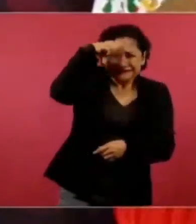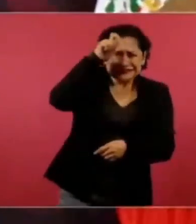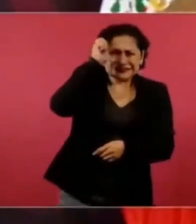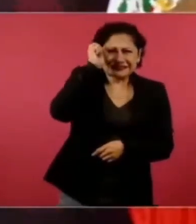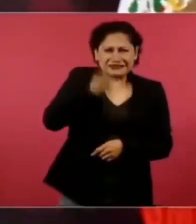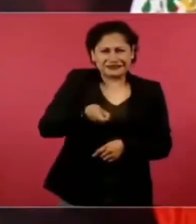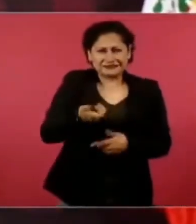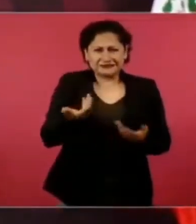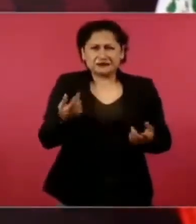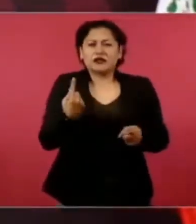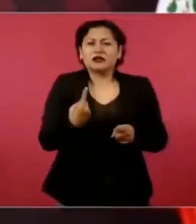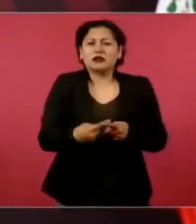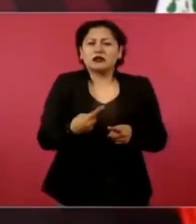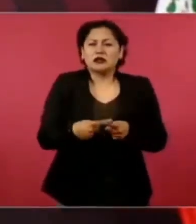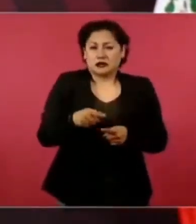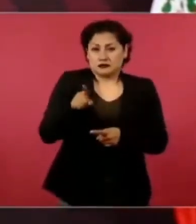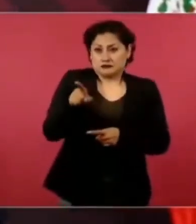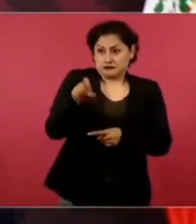Sarmiento,